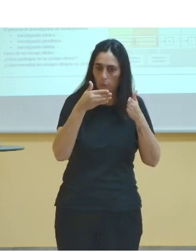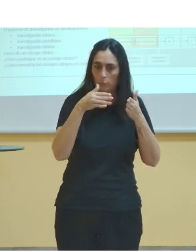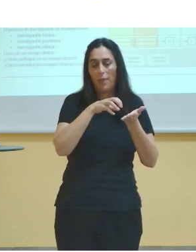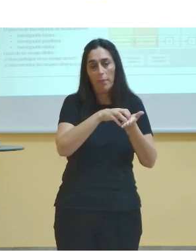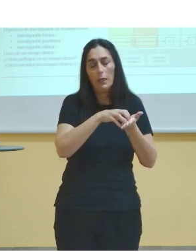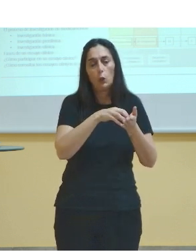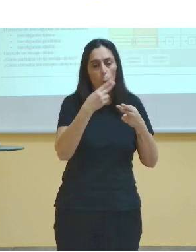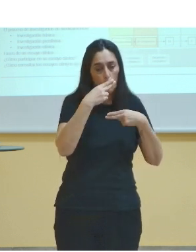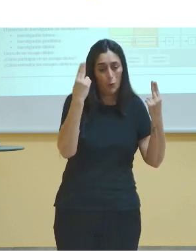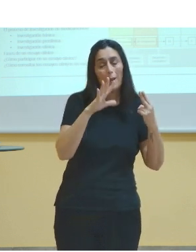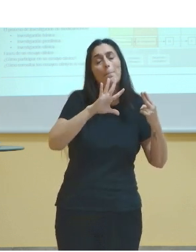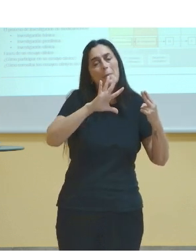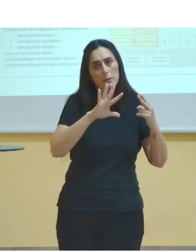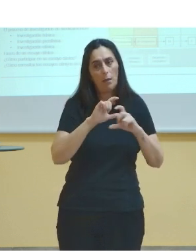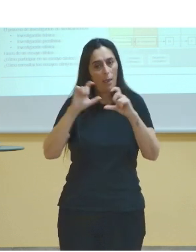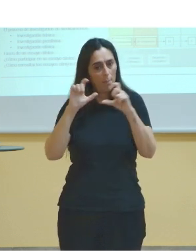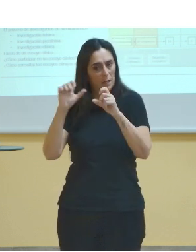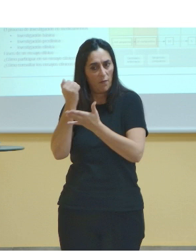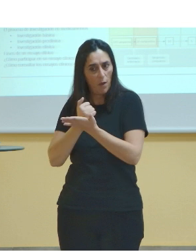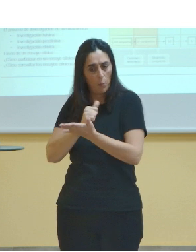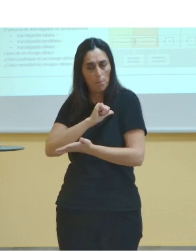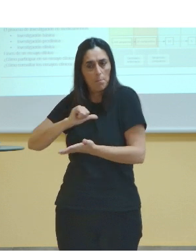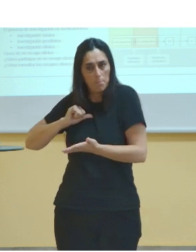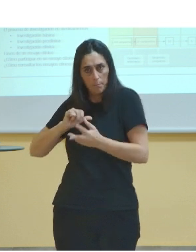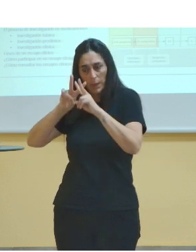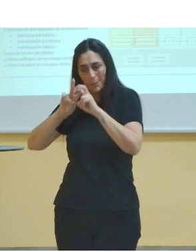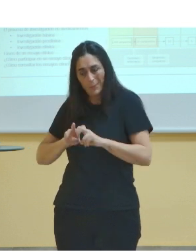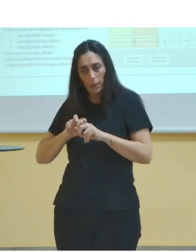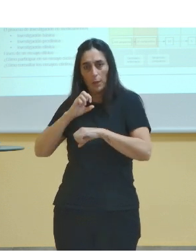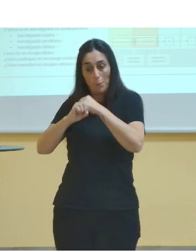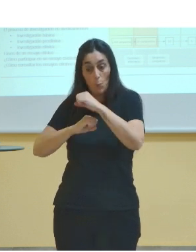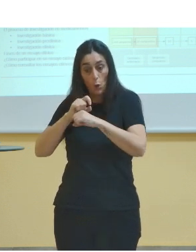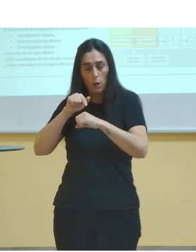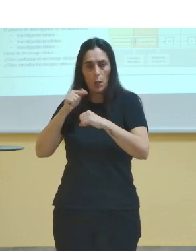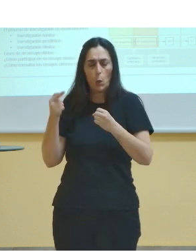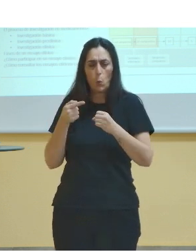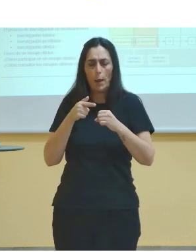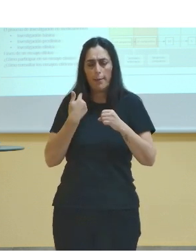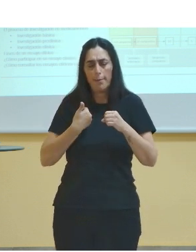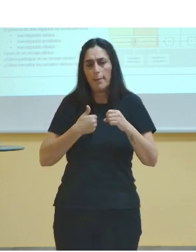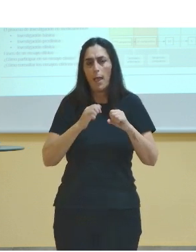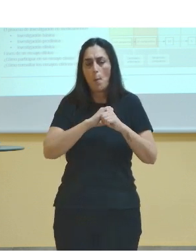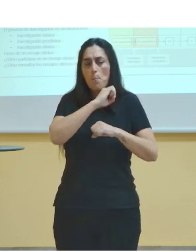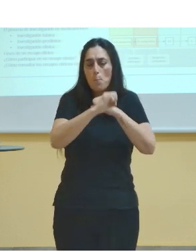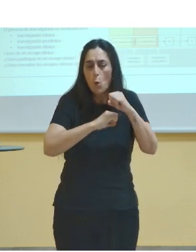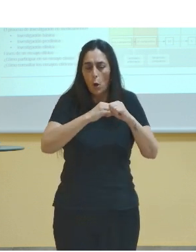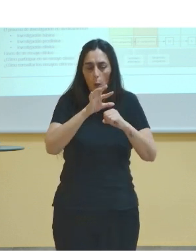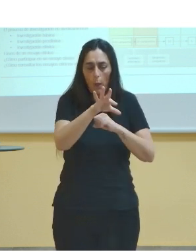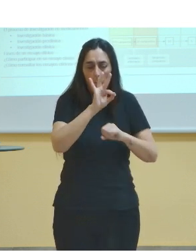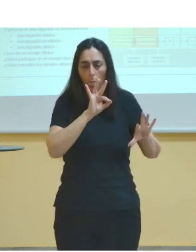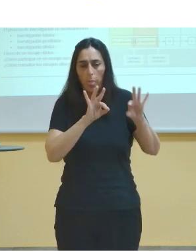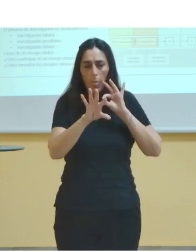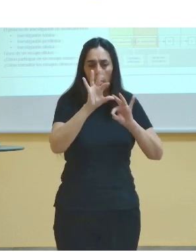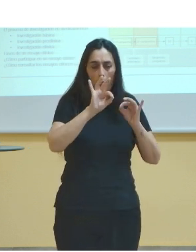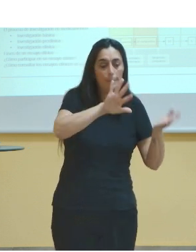públicos, pero también la industria farmacéutica hace su propia investigación, y cuando se empieza a acotar ya un número de moléculas determinadas,